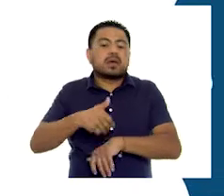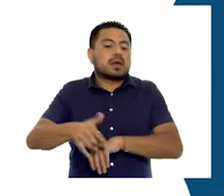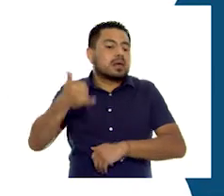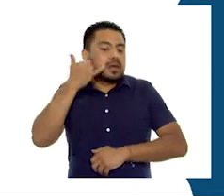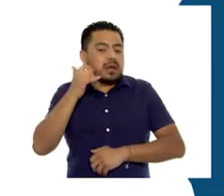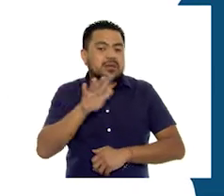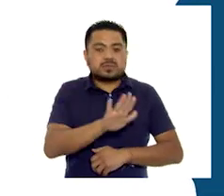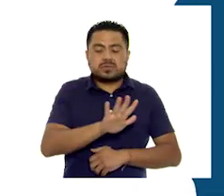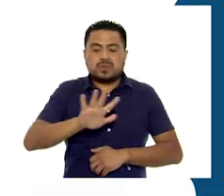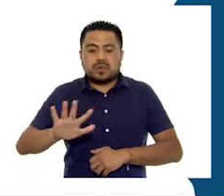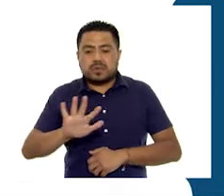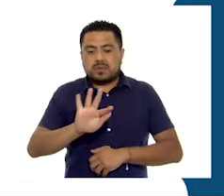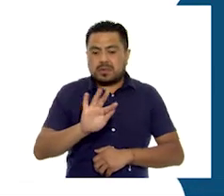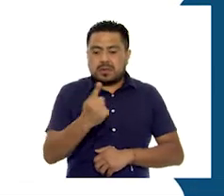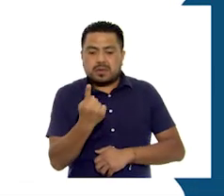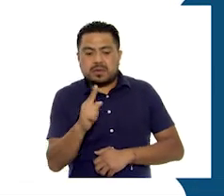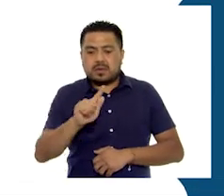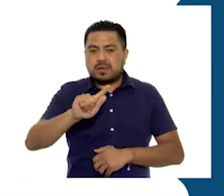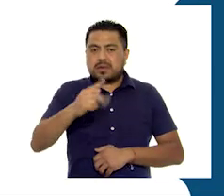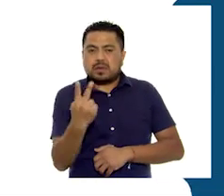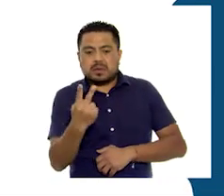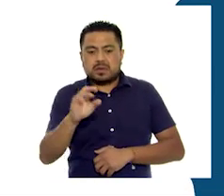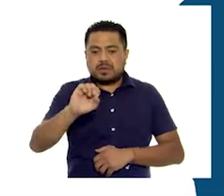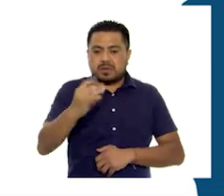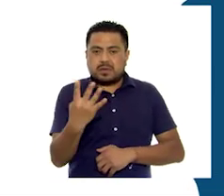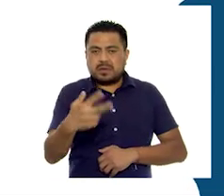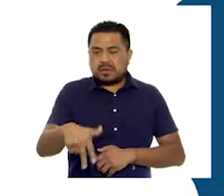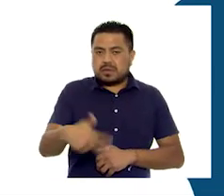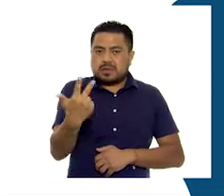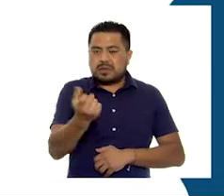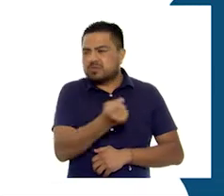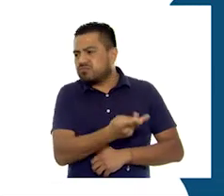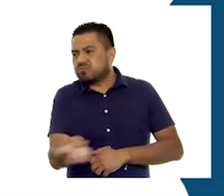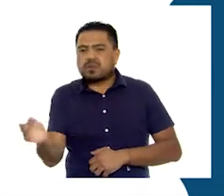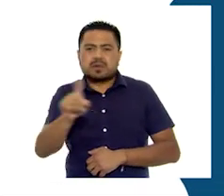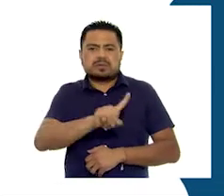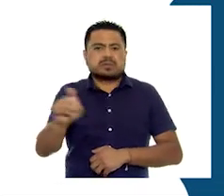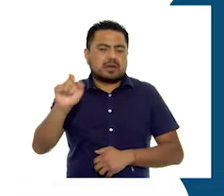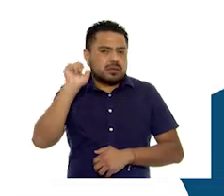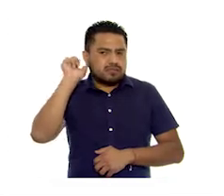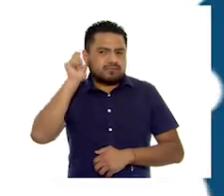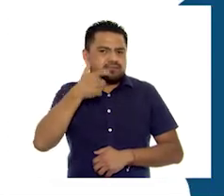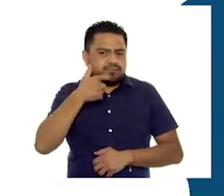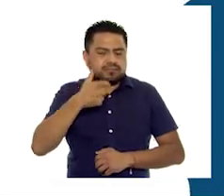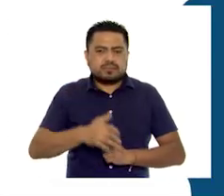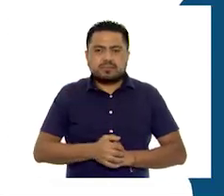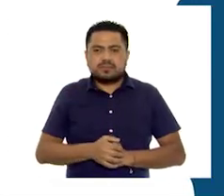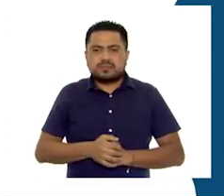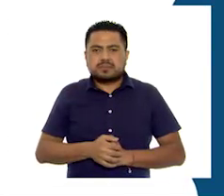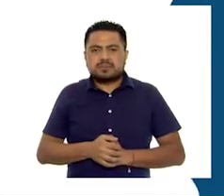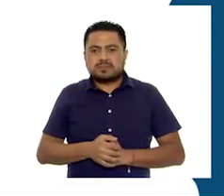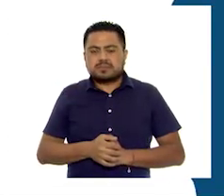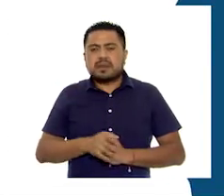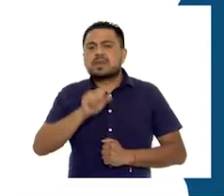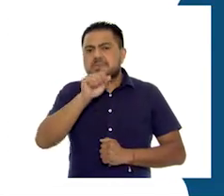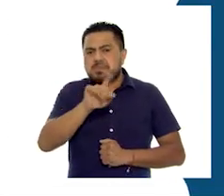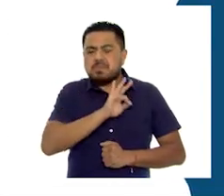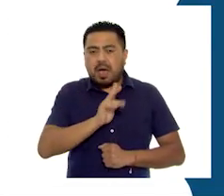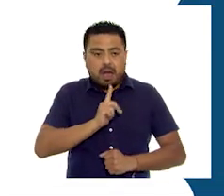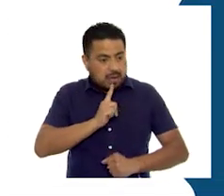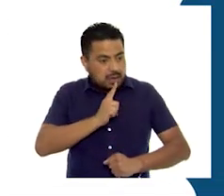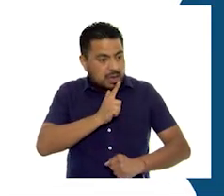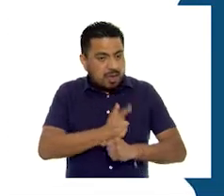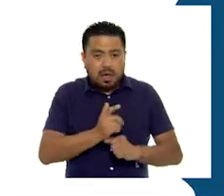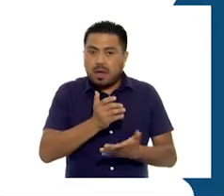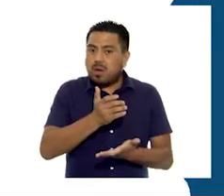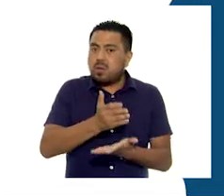teléfono 55 41 72 04 13 con 100 líneas. También puedes encontrar